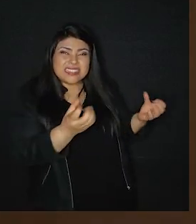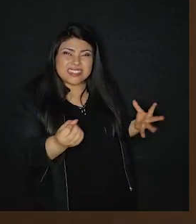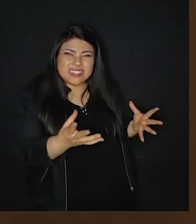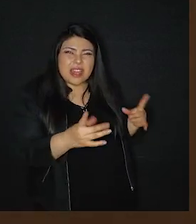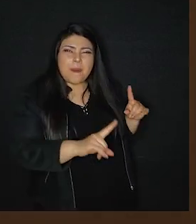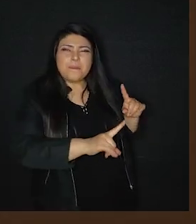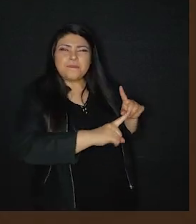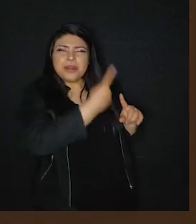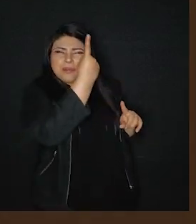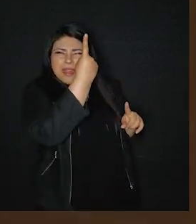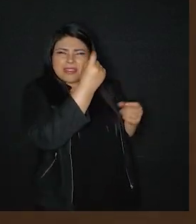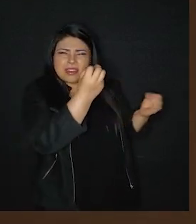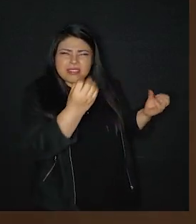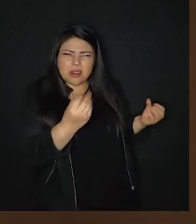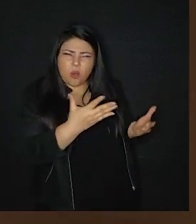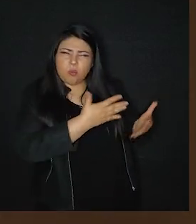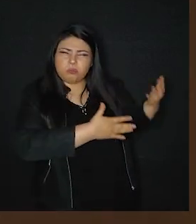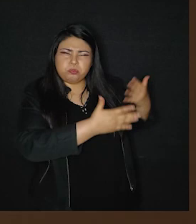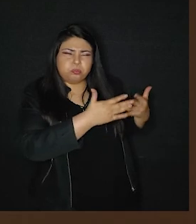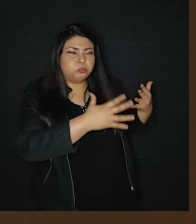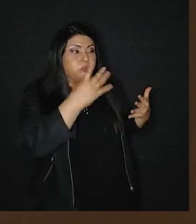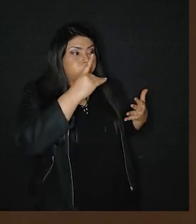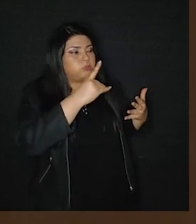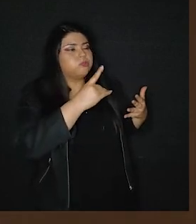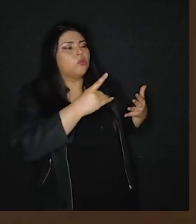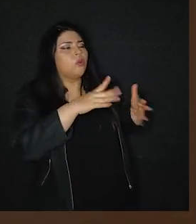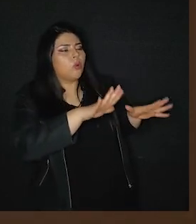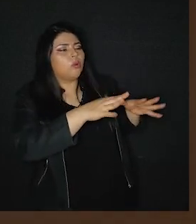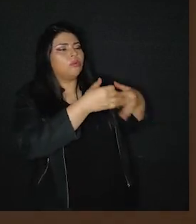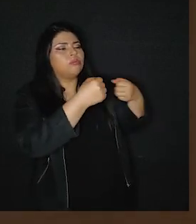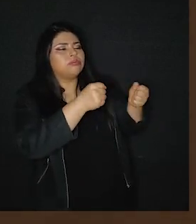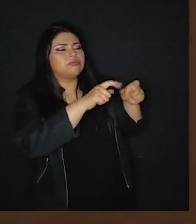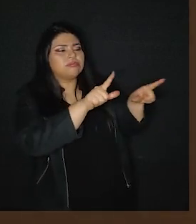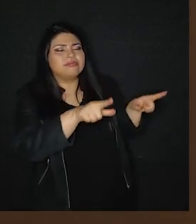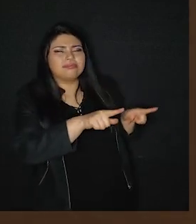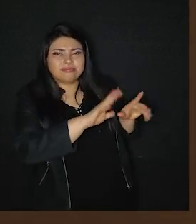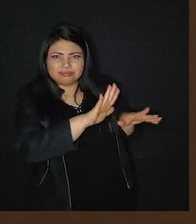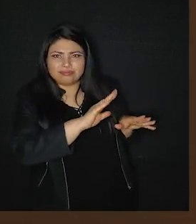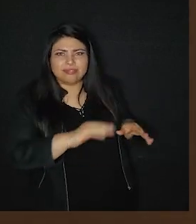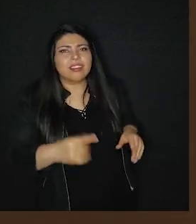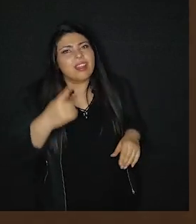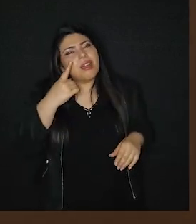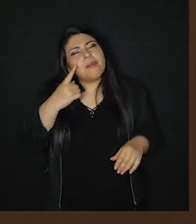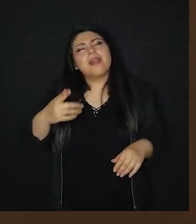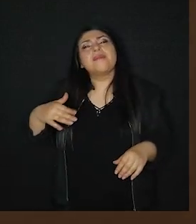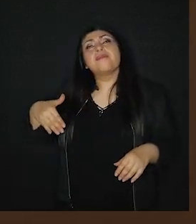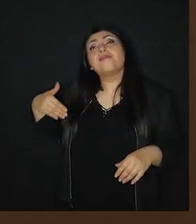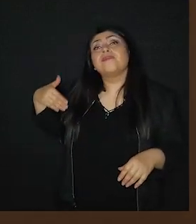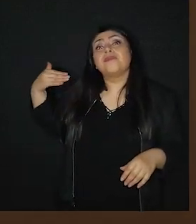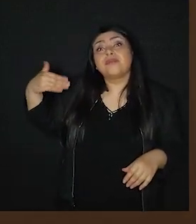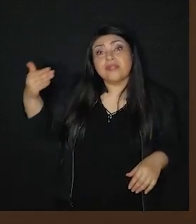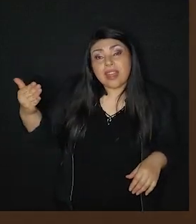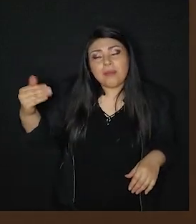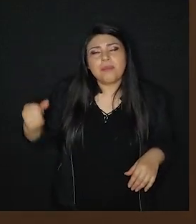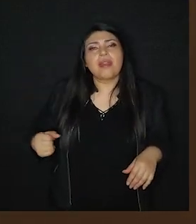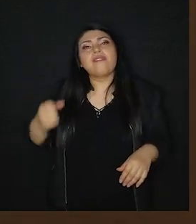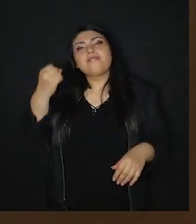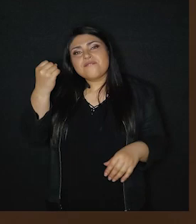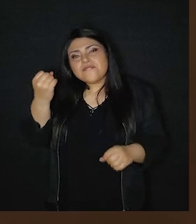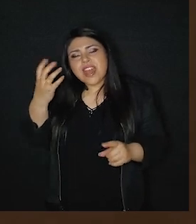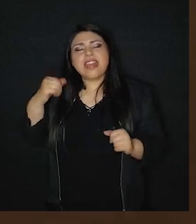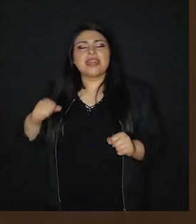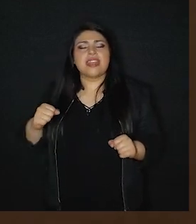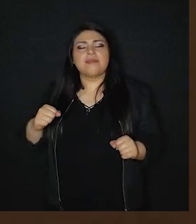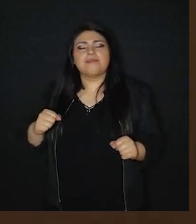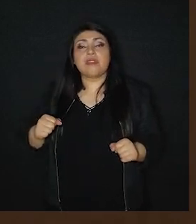seis días las instrucciones que Dios le dio a Moisés para crear el tabernáculo fueron en seis